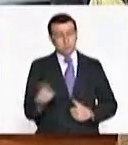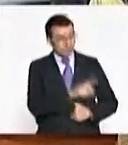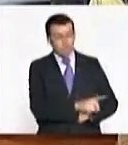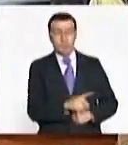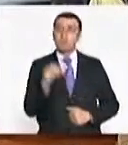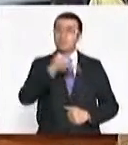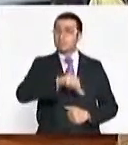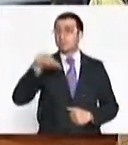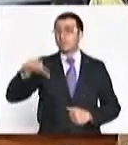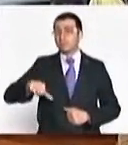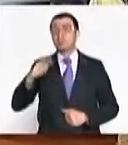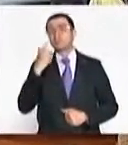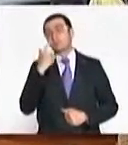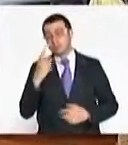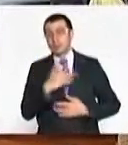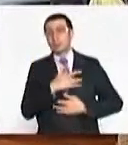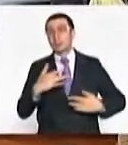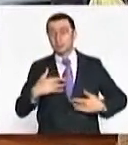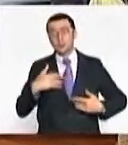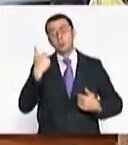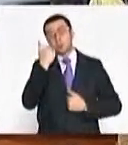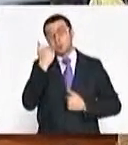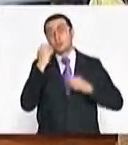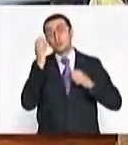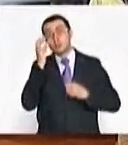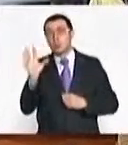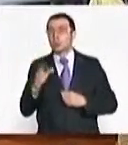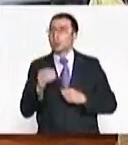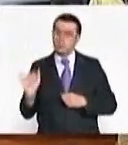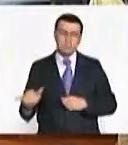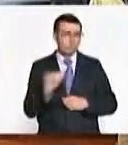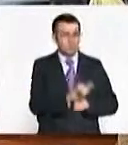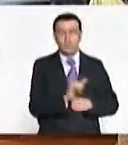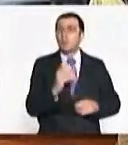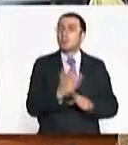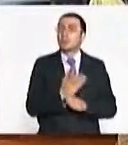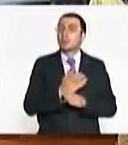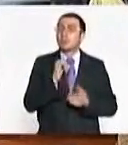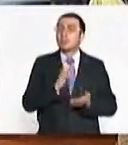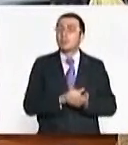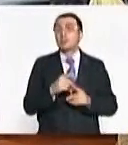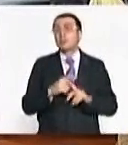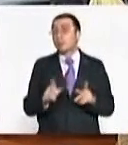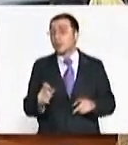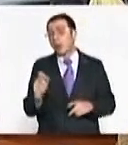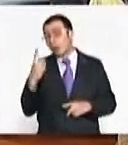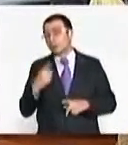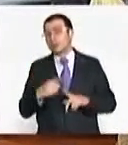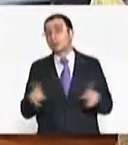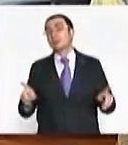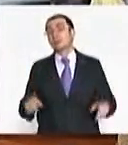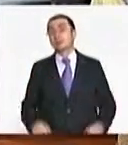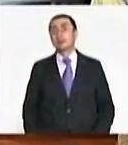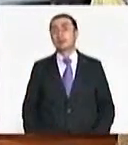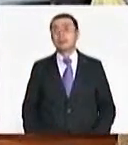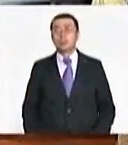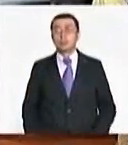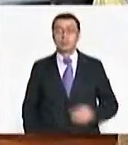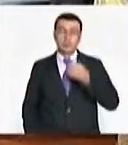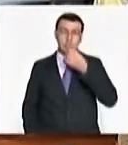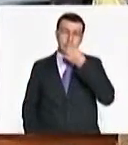son deleterios para la salud y ambos tienen el mismo problema, pero se expresa de una manera diferente. Una de